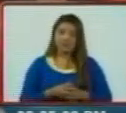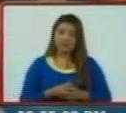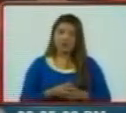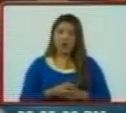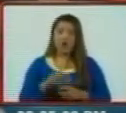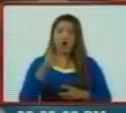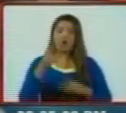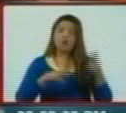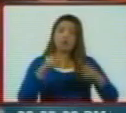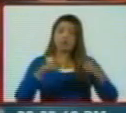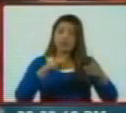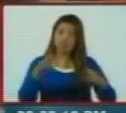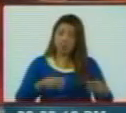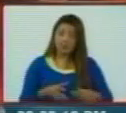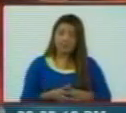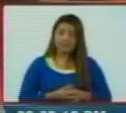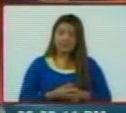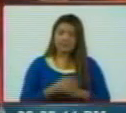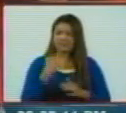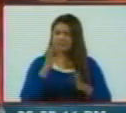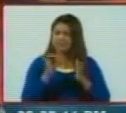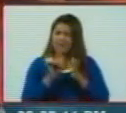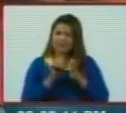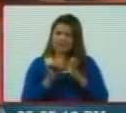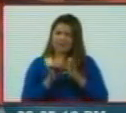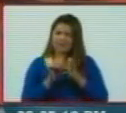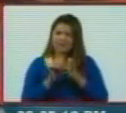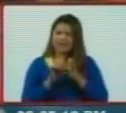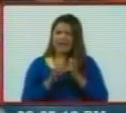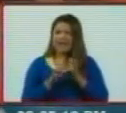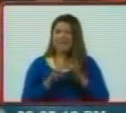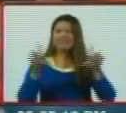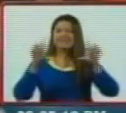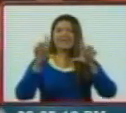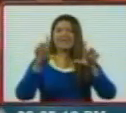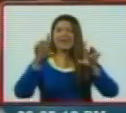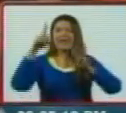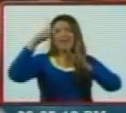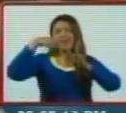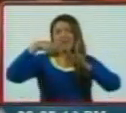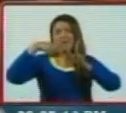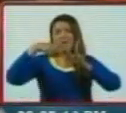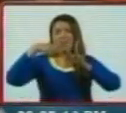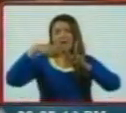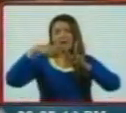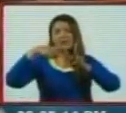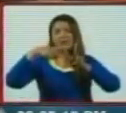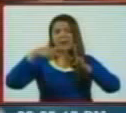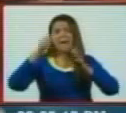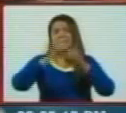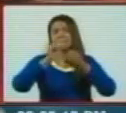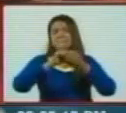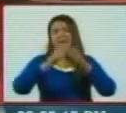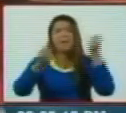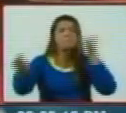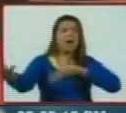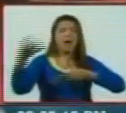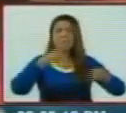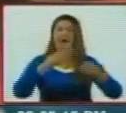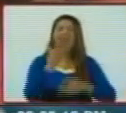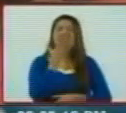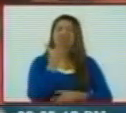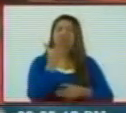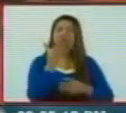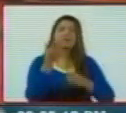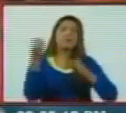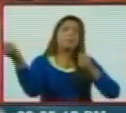Cortijos, diagonal hacia el Canal 8, nos emboscaron, nos cayeron a piedra, a botella. Y